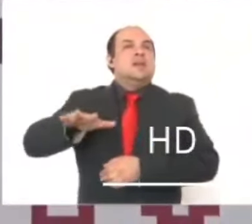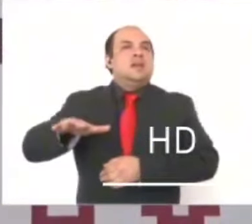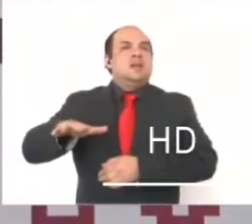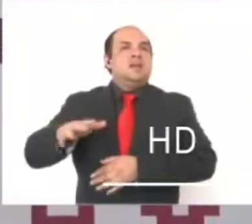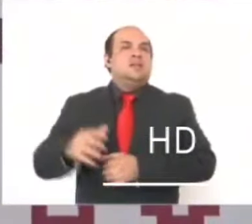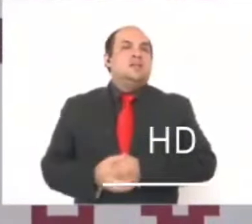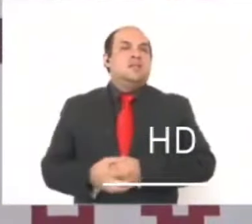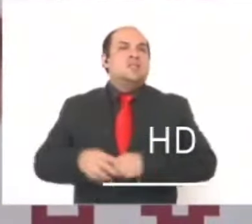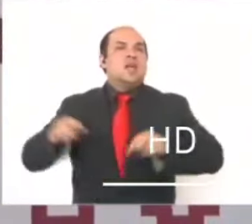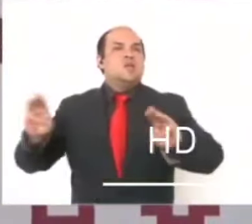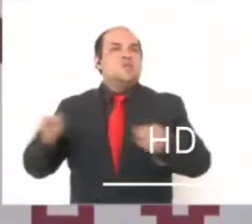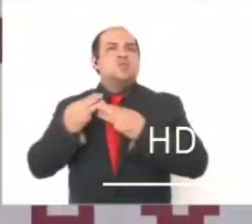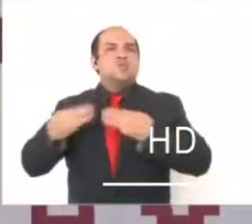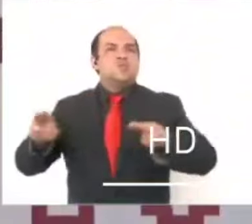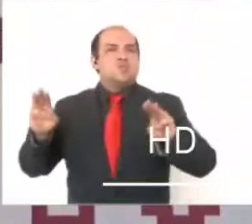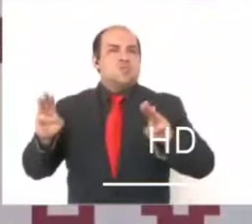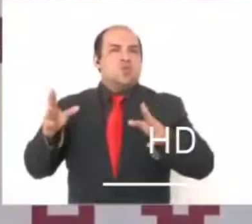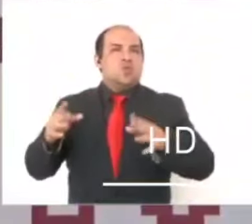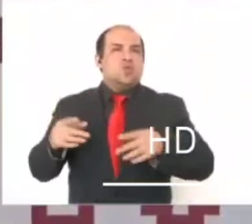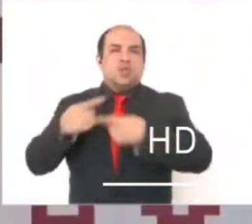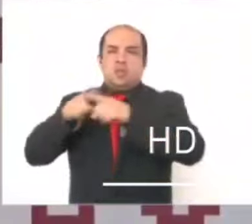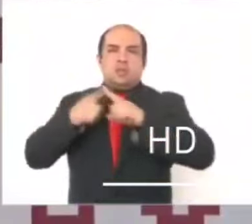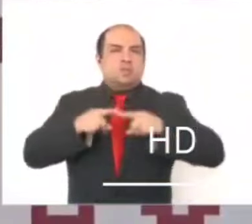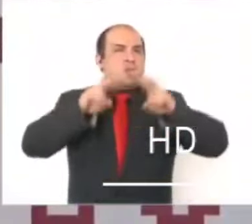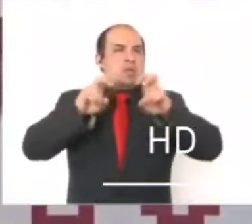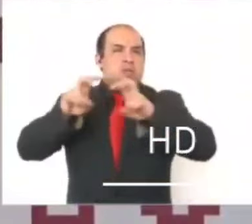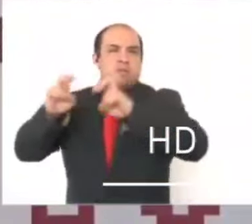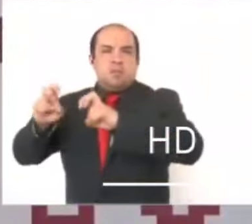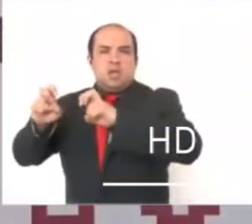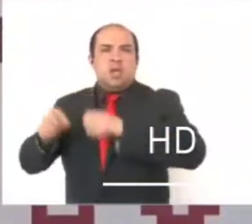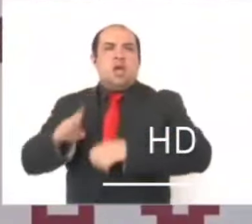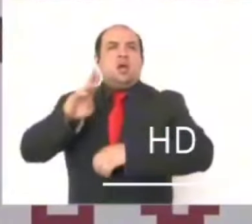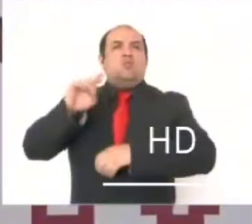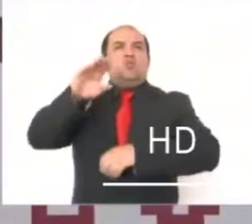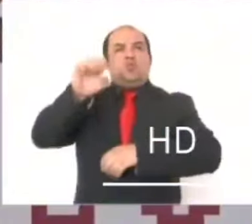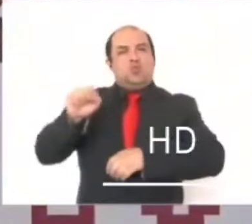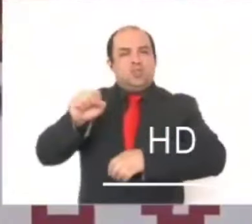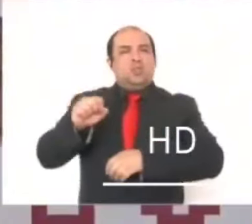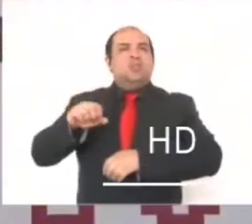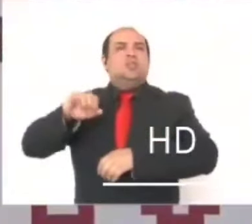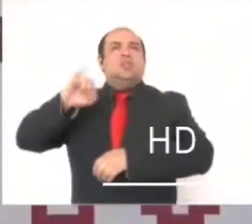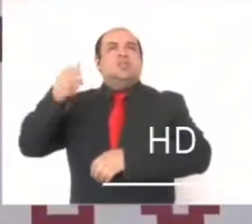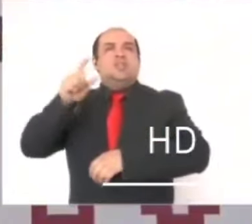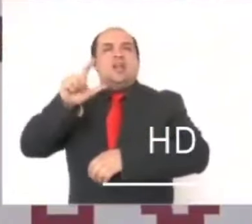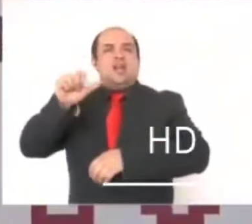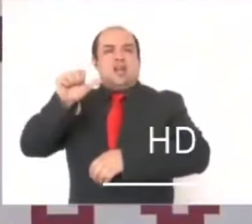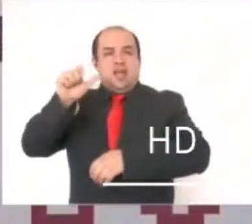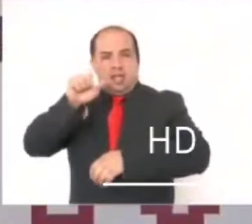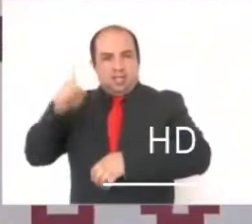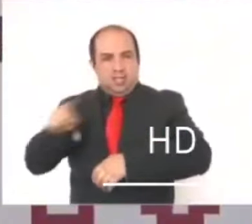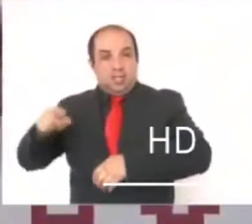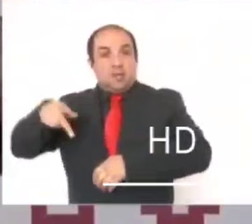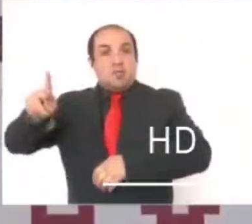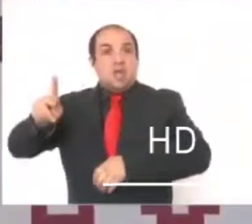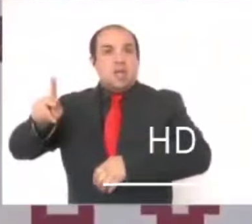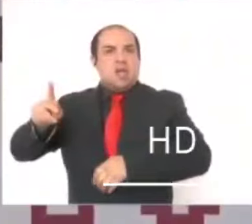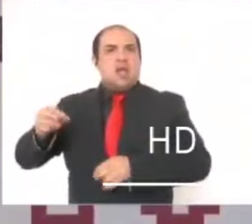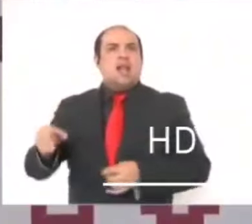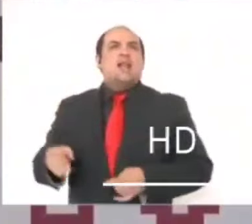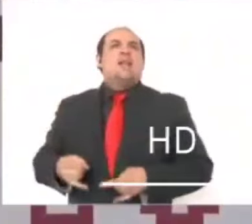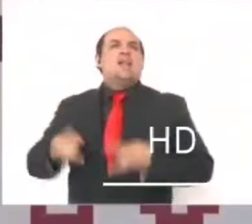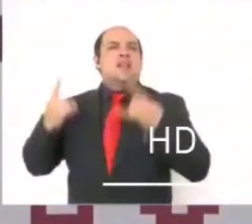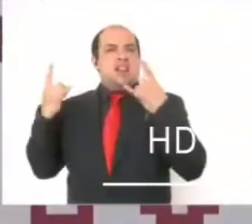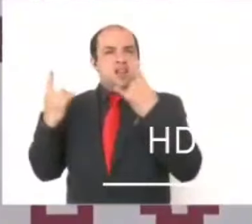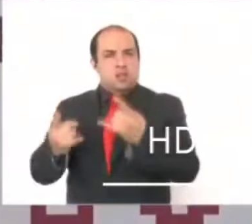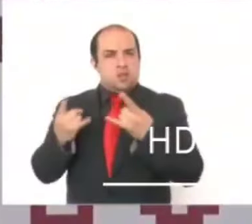se presentaba música no convencional de distintos tipos, blues, jazz, pero el rock agotó y